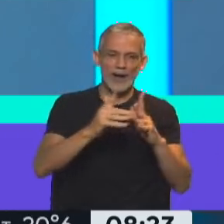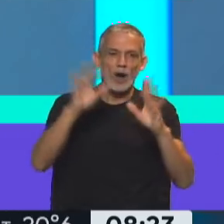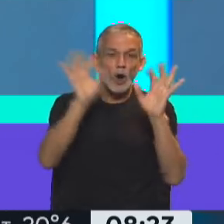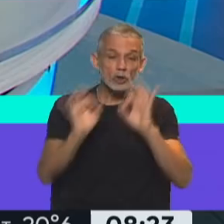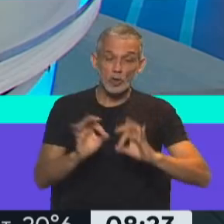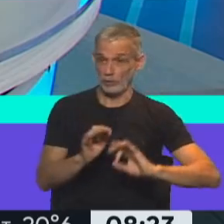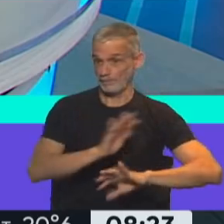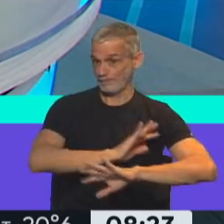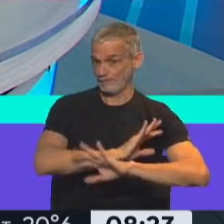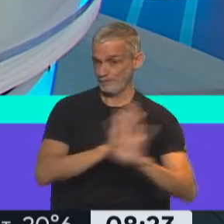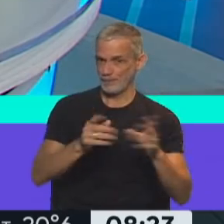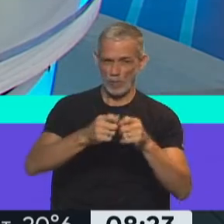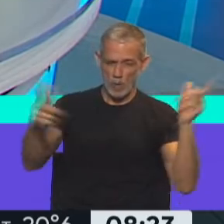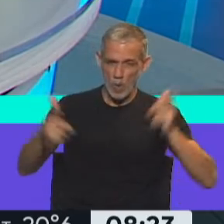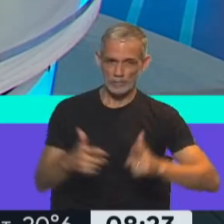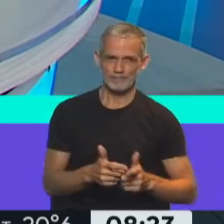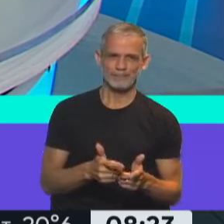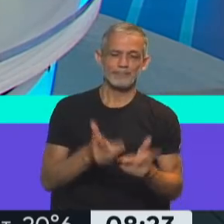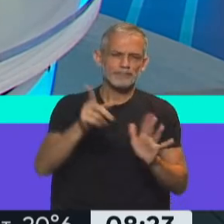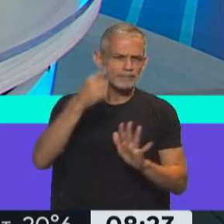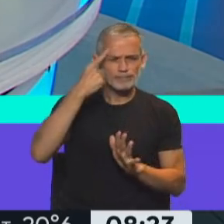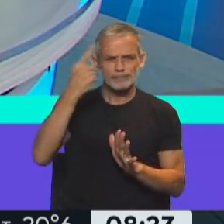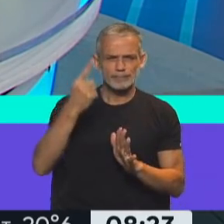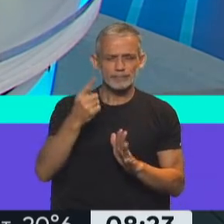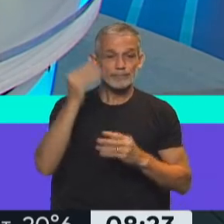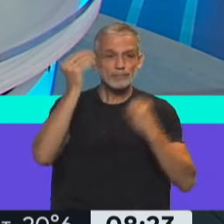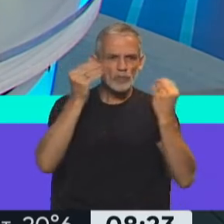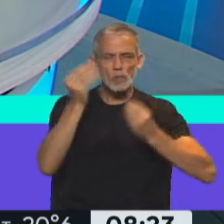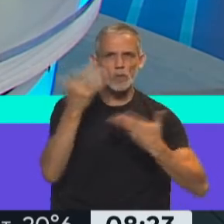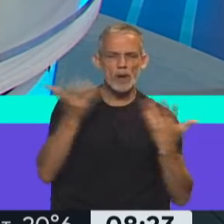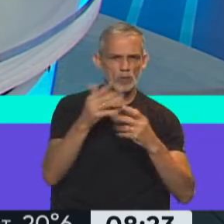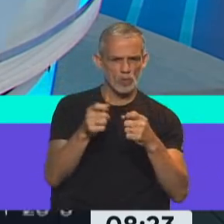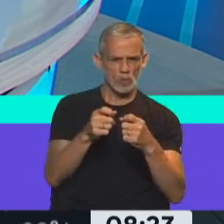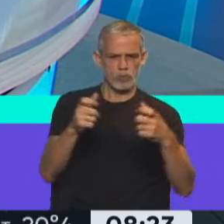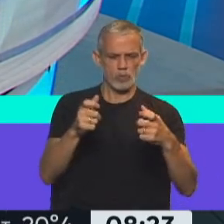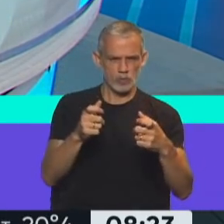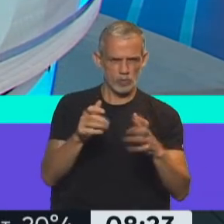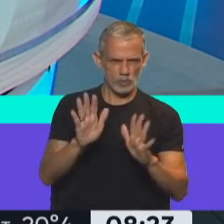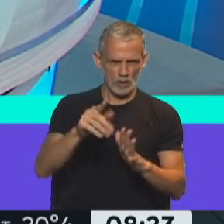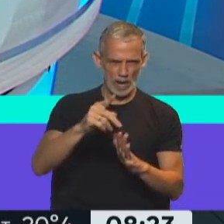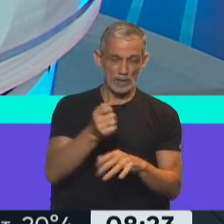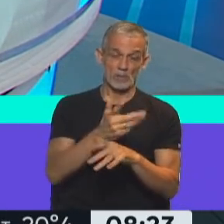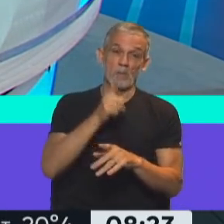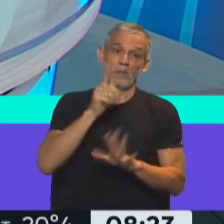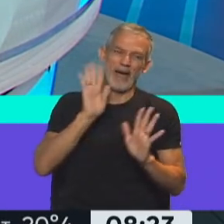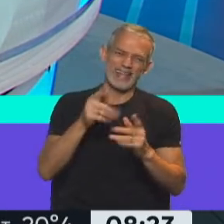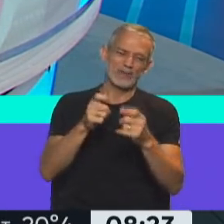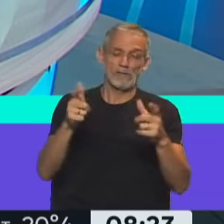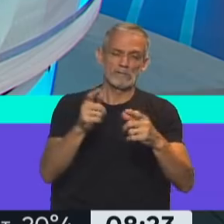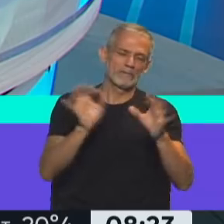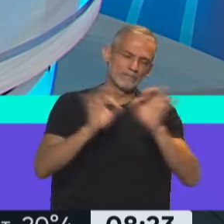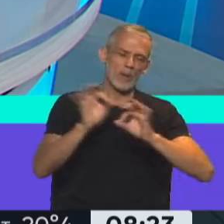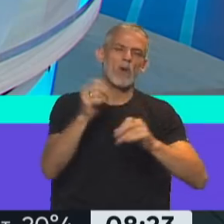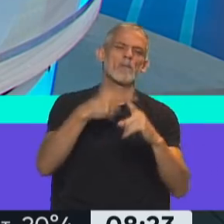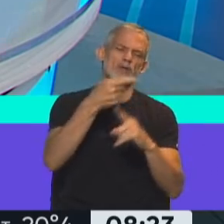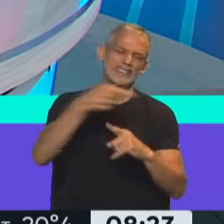se agravó. Sí, claro. Y ves con preocupación este aparente incremento en los... Digo aparente porque las mediciones son